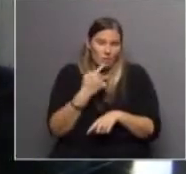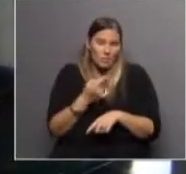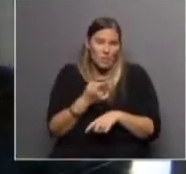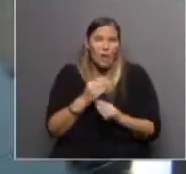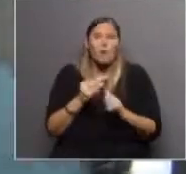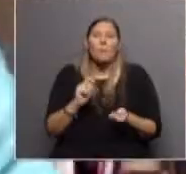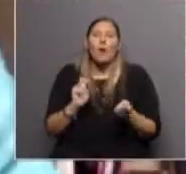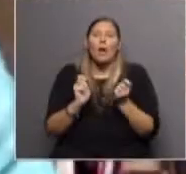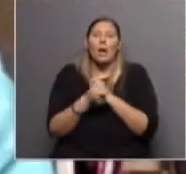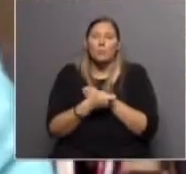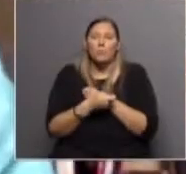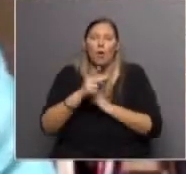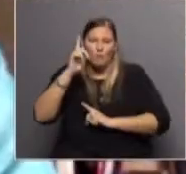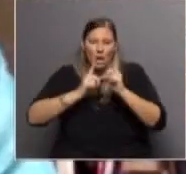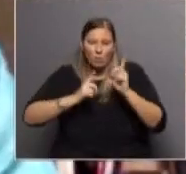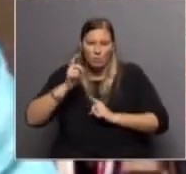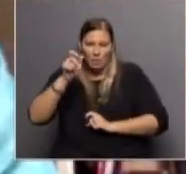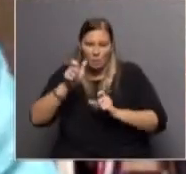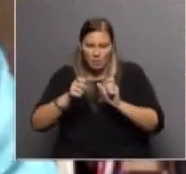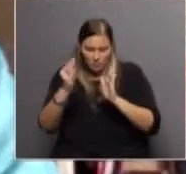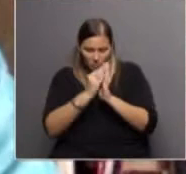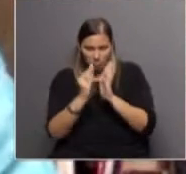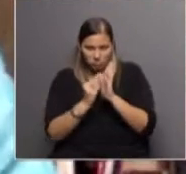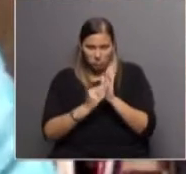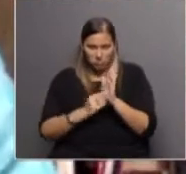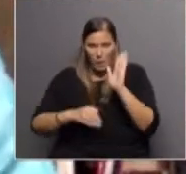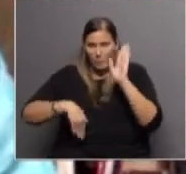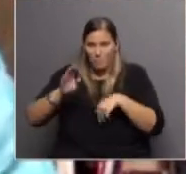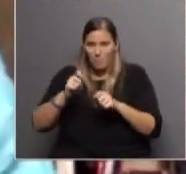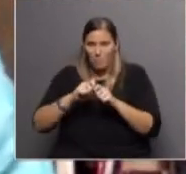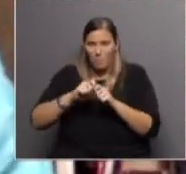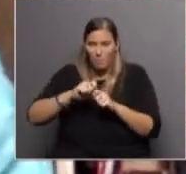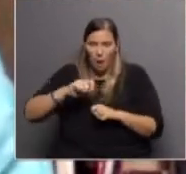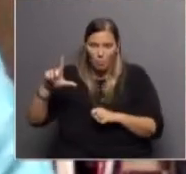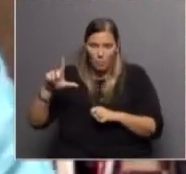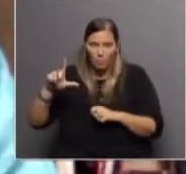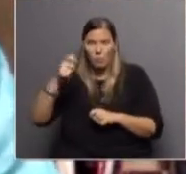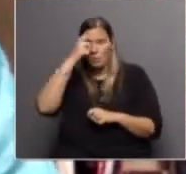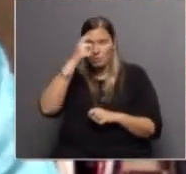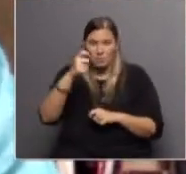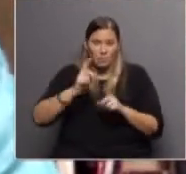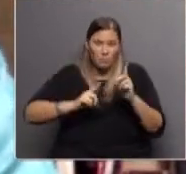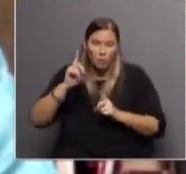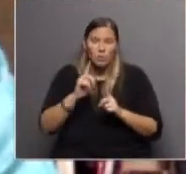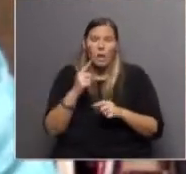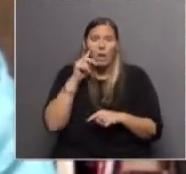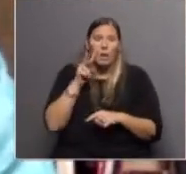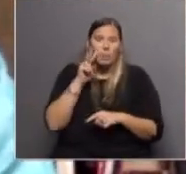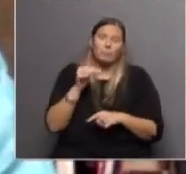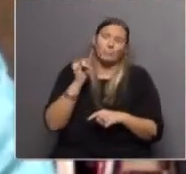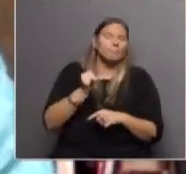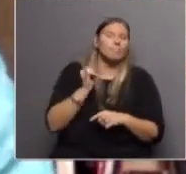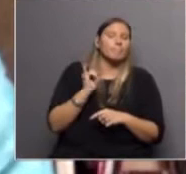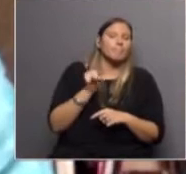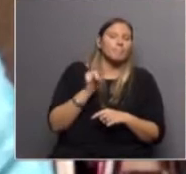cómo cambió la matrícula universitaria y cómo en particular ha cambiado la matrícula en Facultad de Ciencias, podemos ver que sí,